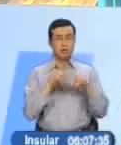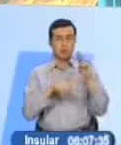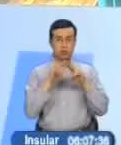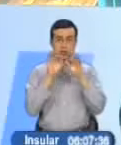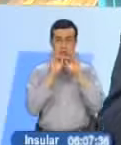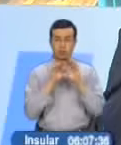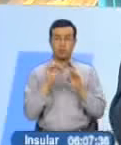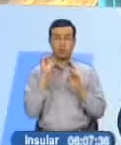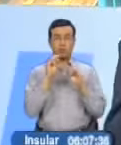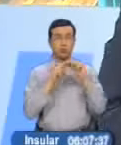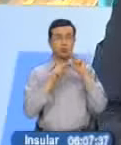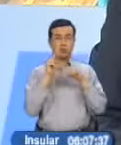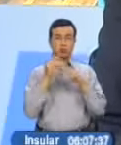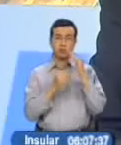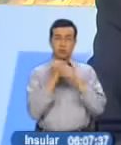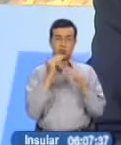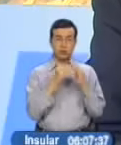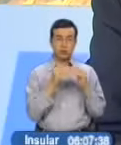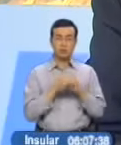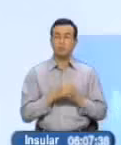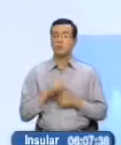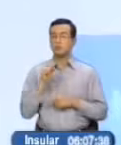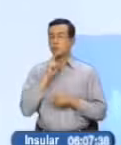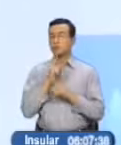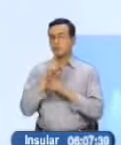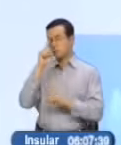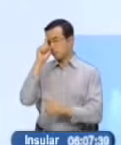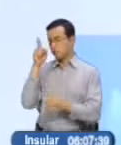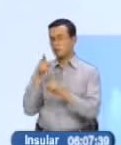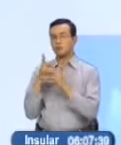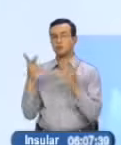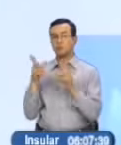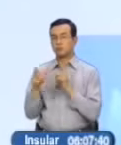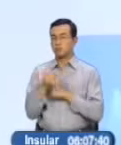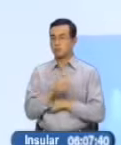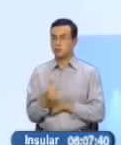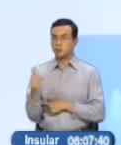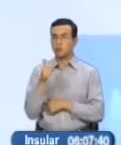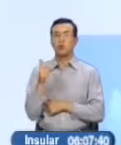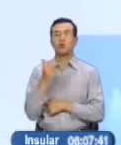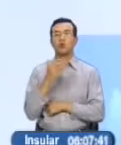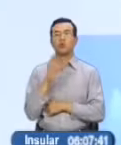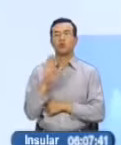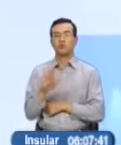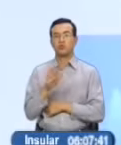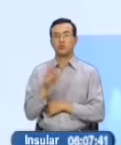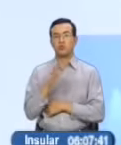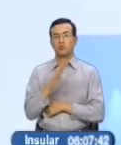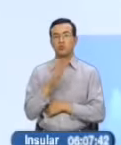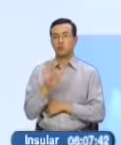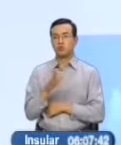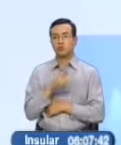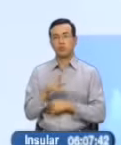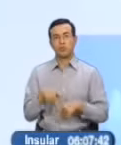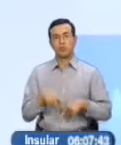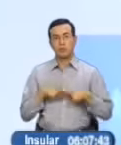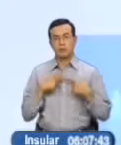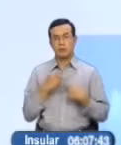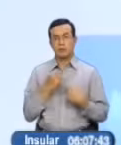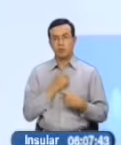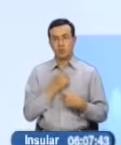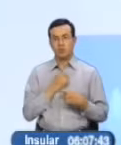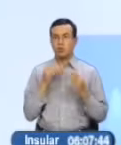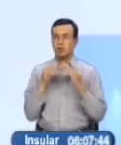reconstruidas o construidas, nuevas casas? Claro, el objetivo principal es que estas personas recuperen su vivienda,